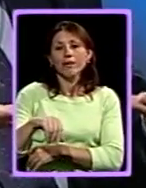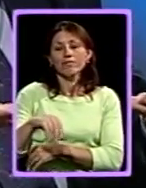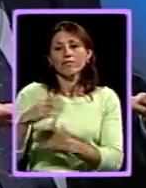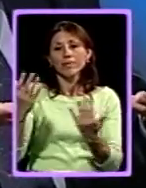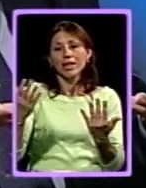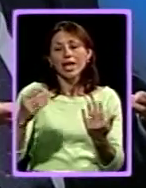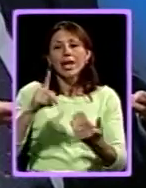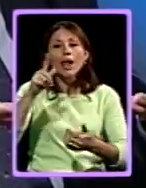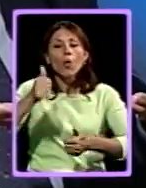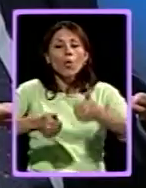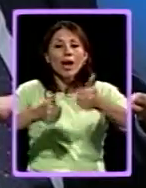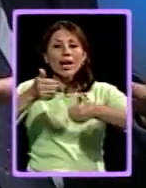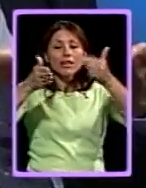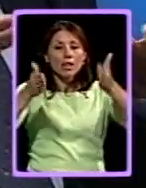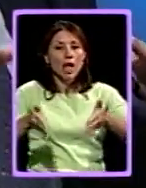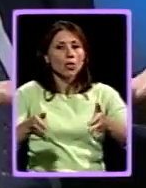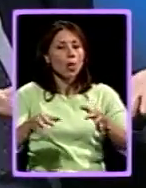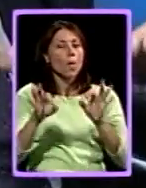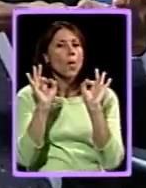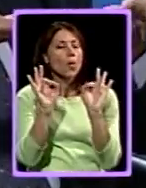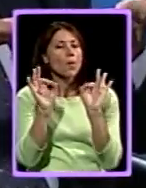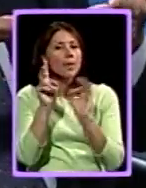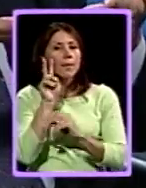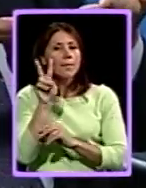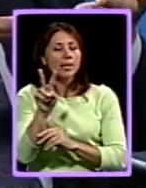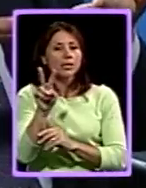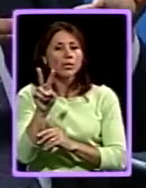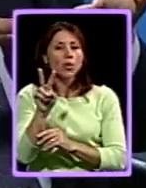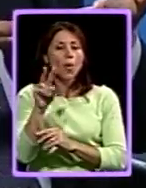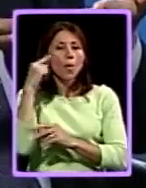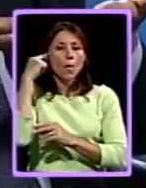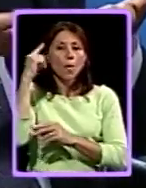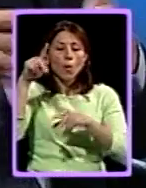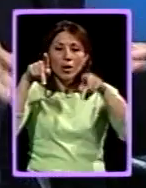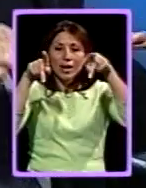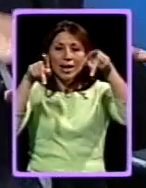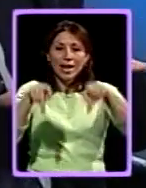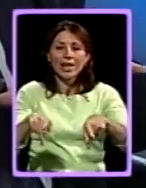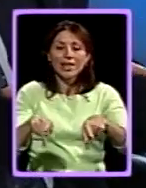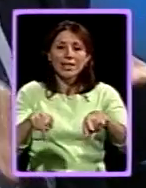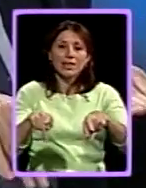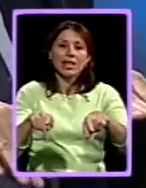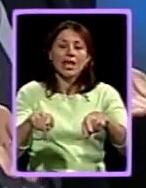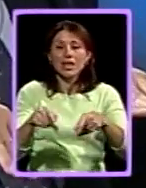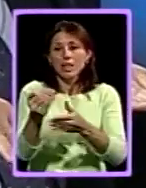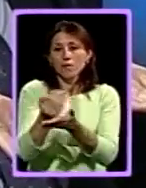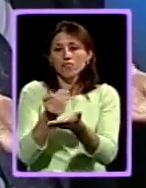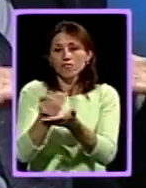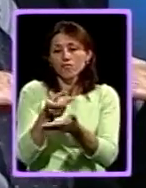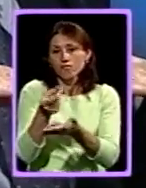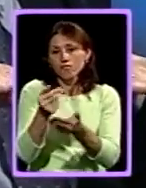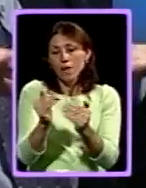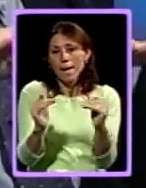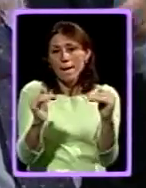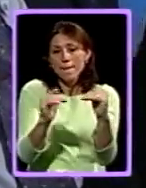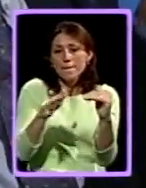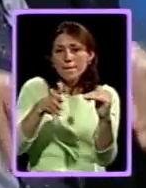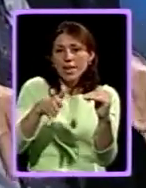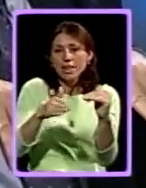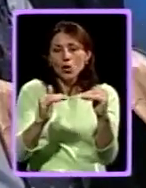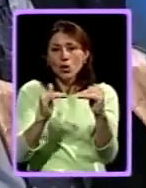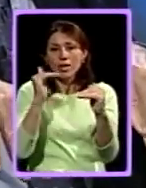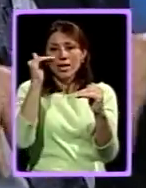era un candidato muy bien visto por la gente de grupos de ingreso medio y alto. Claro. Entonces,